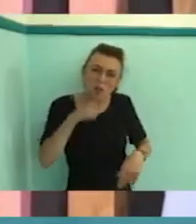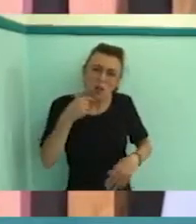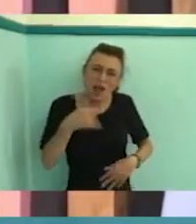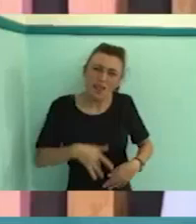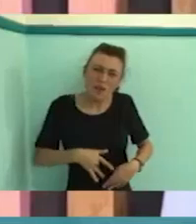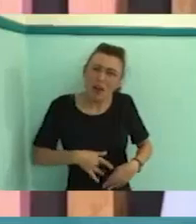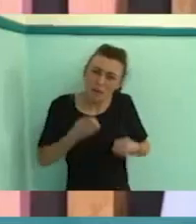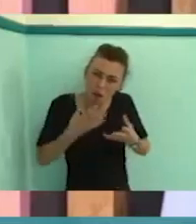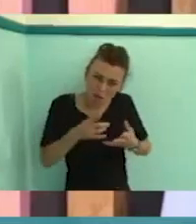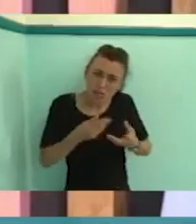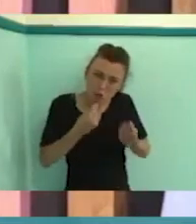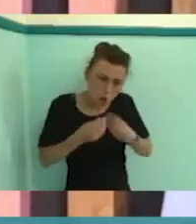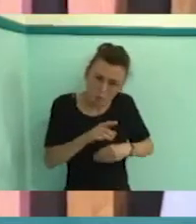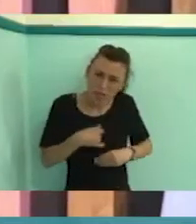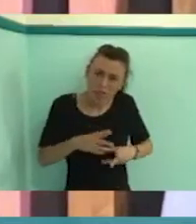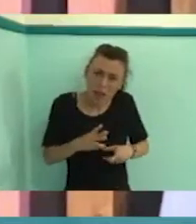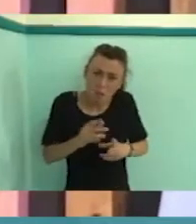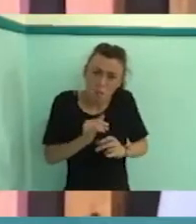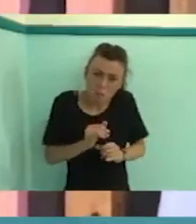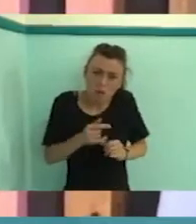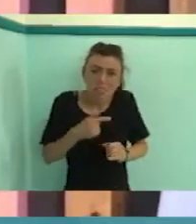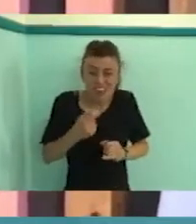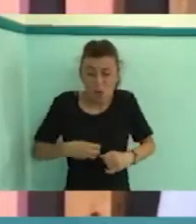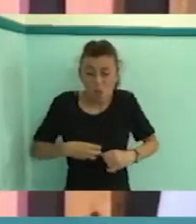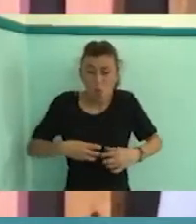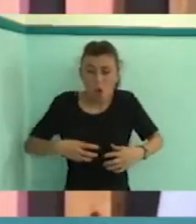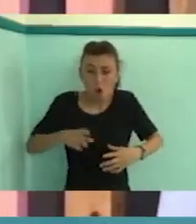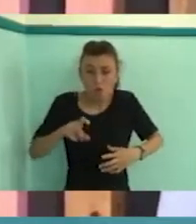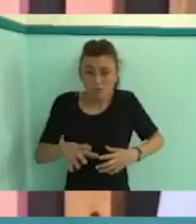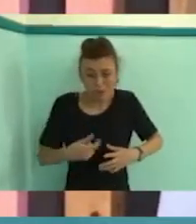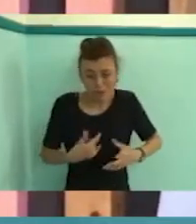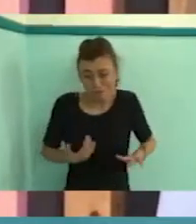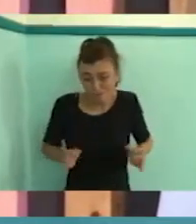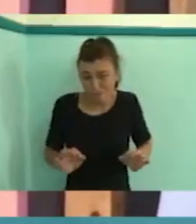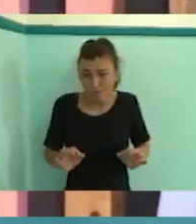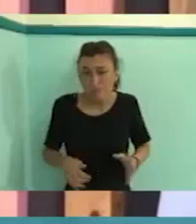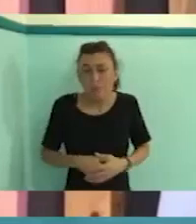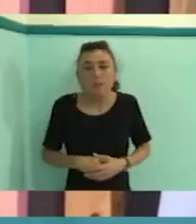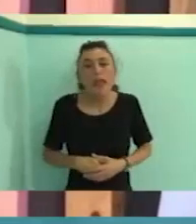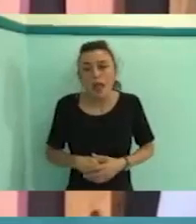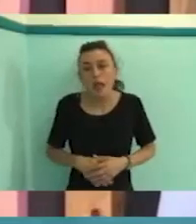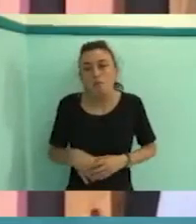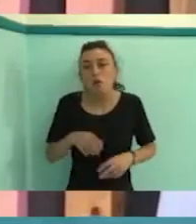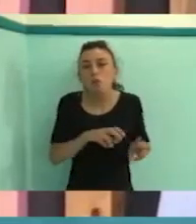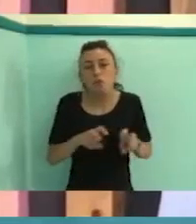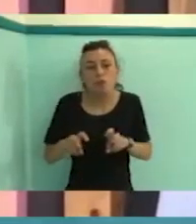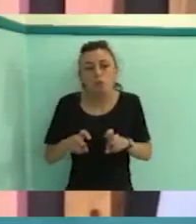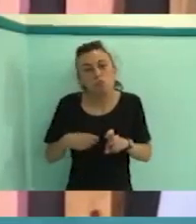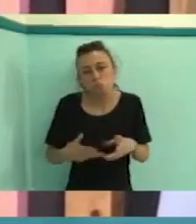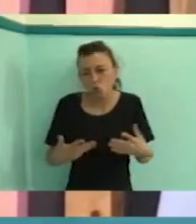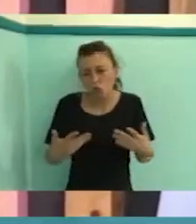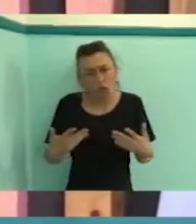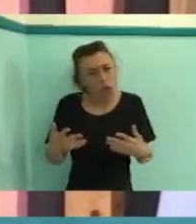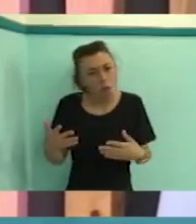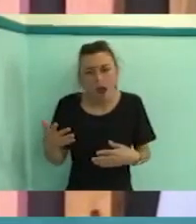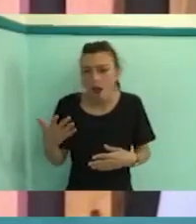comir adelgazas y lo que ten era por ejemplo un tumor no que que acabó creciendo entonces hay hay realmente mucho mucho que abordar ahí no mucha crueldad humana mucha